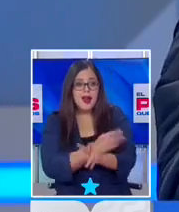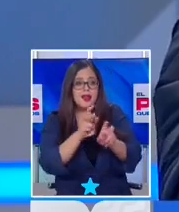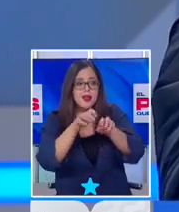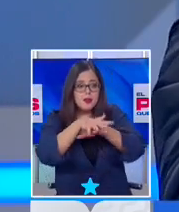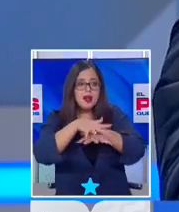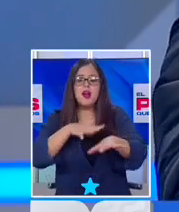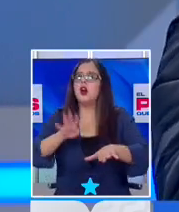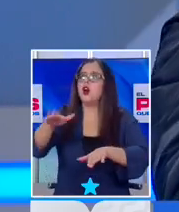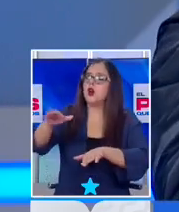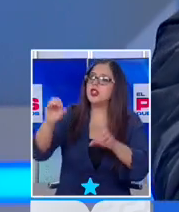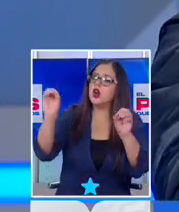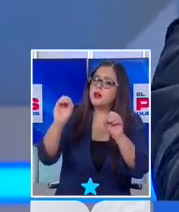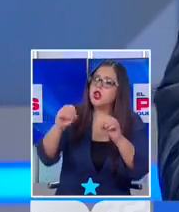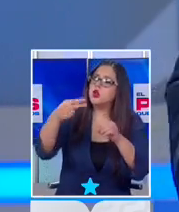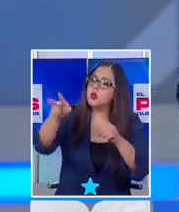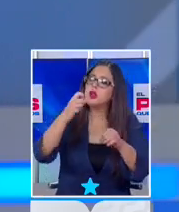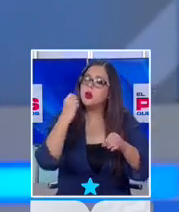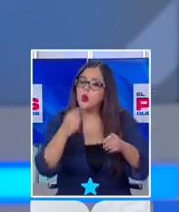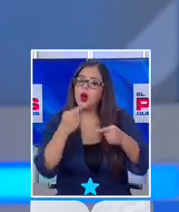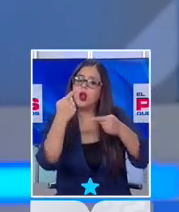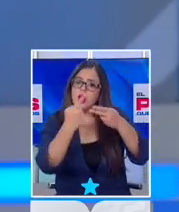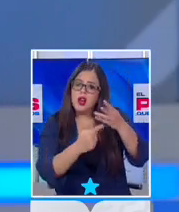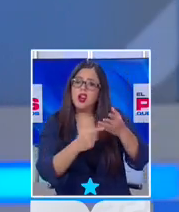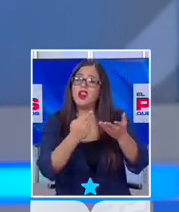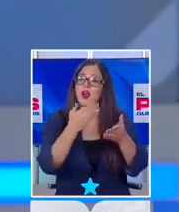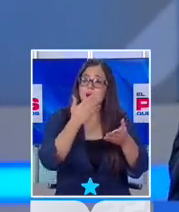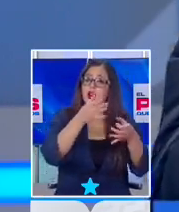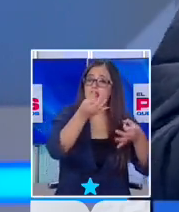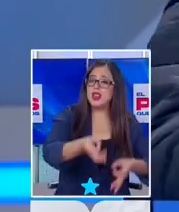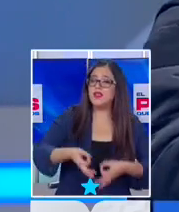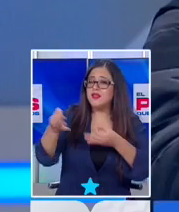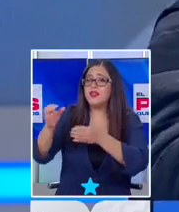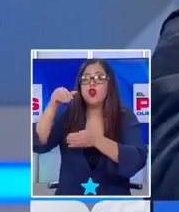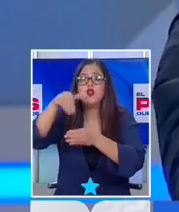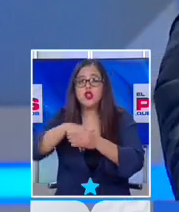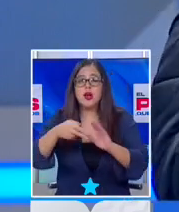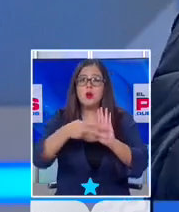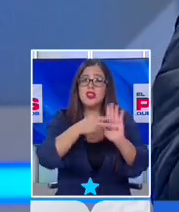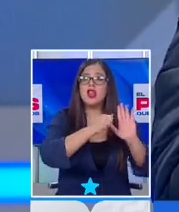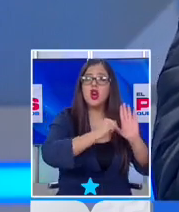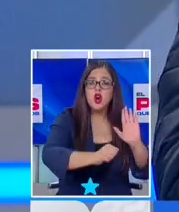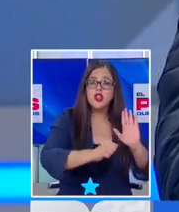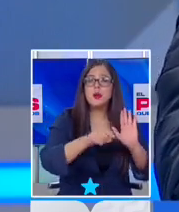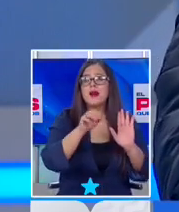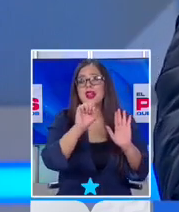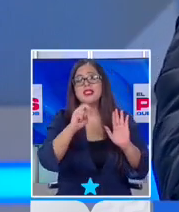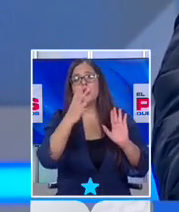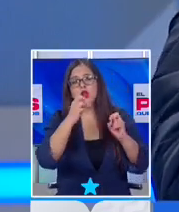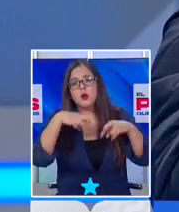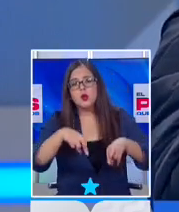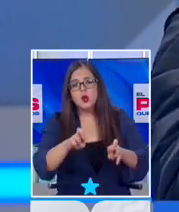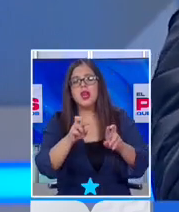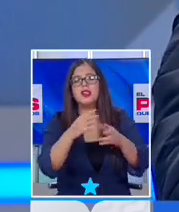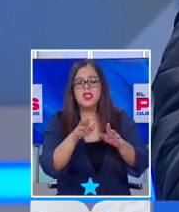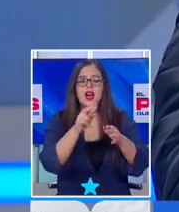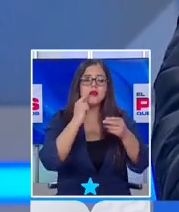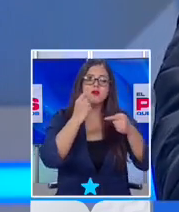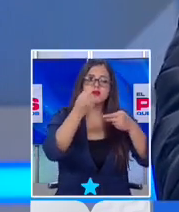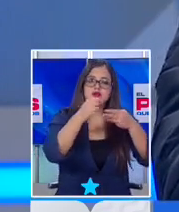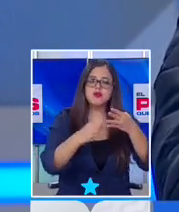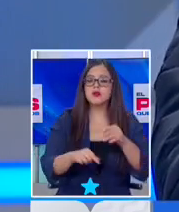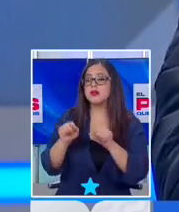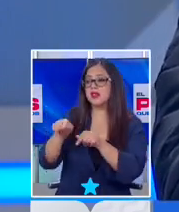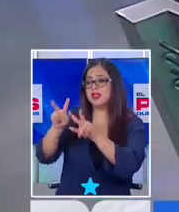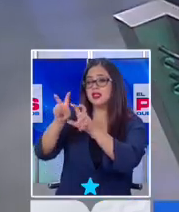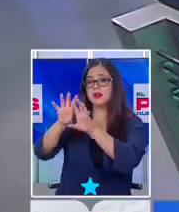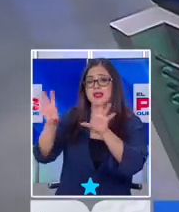hoy te parece seguimos con esto mejor lo mandamos de vuelta o votemos esta norma en contra para que le dé una segunda oportunidad en el caso sistema justicia esa fue la